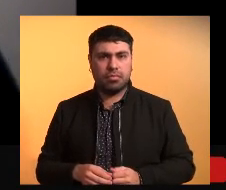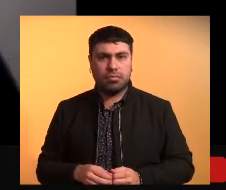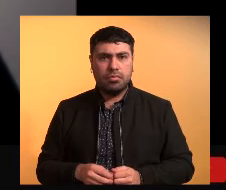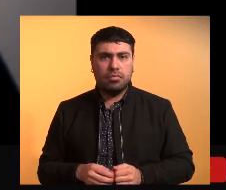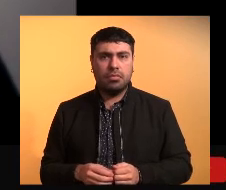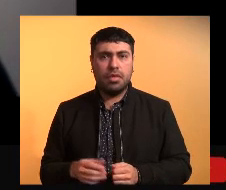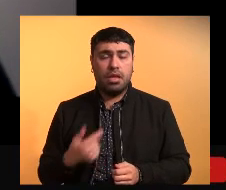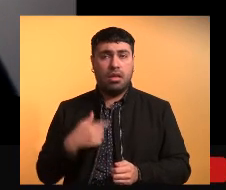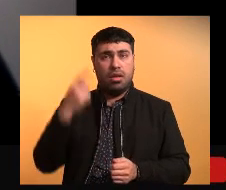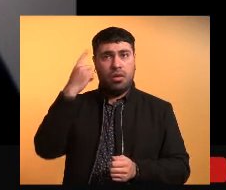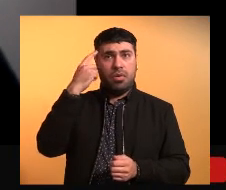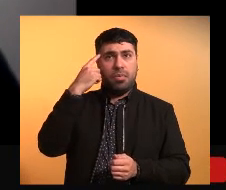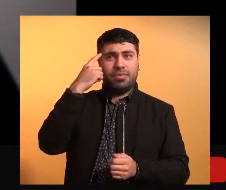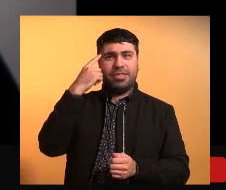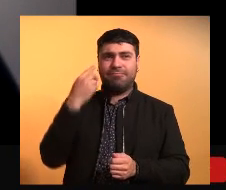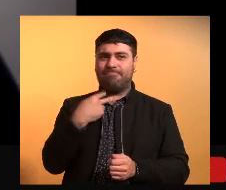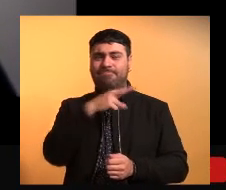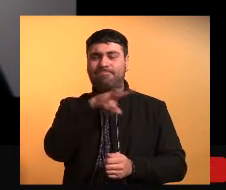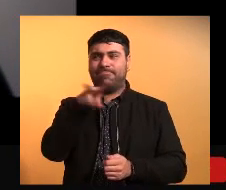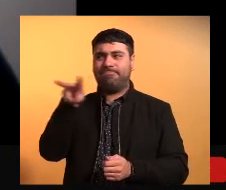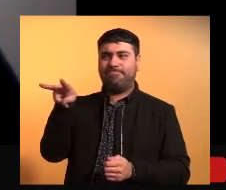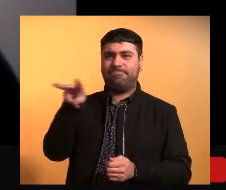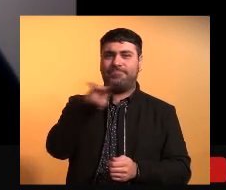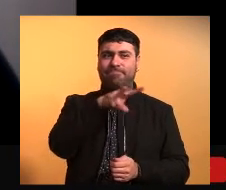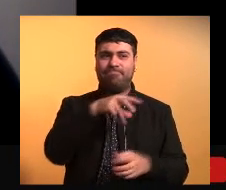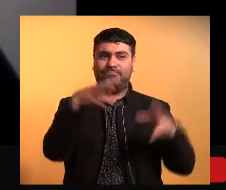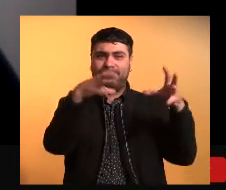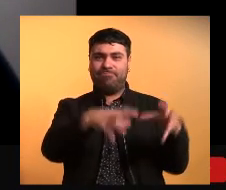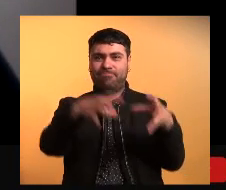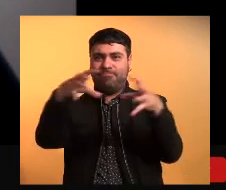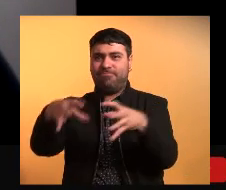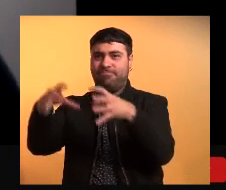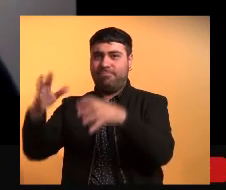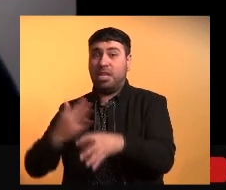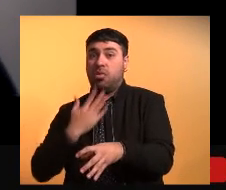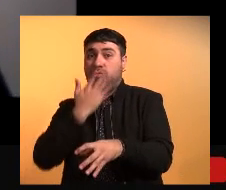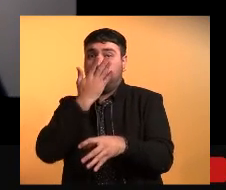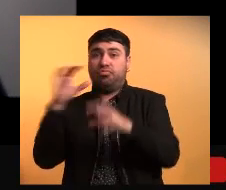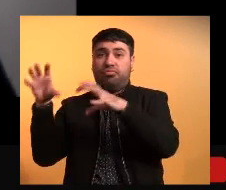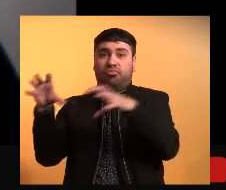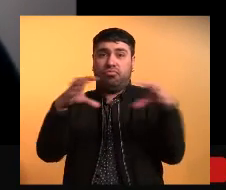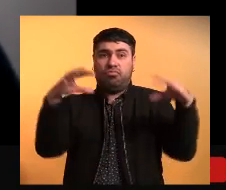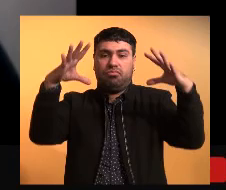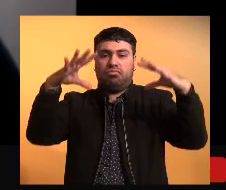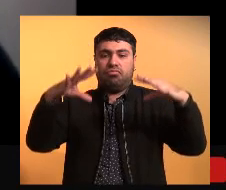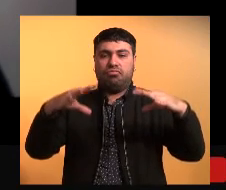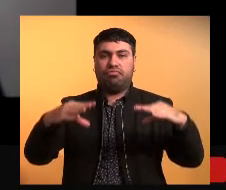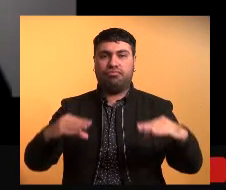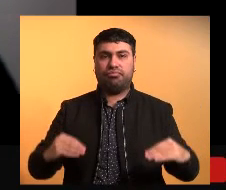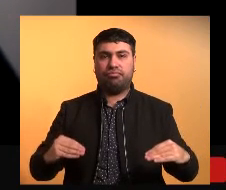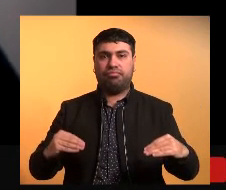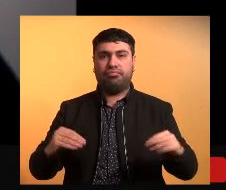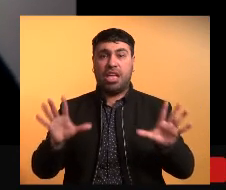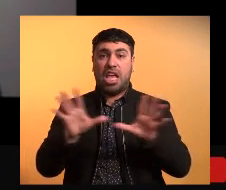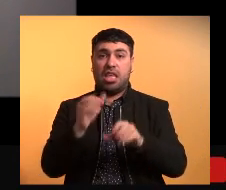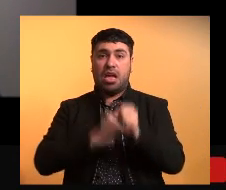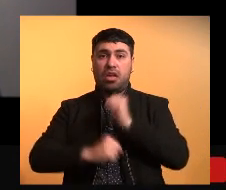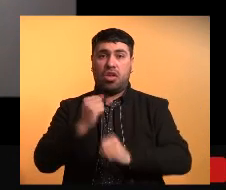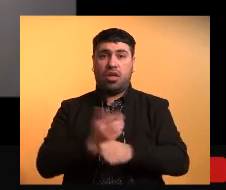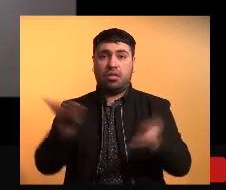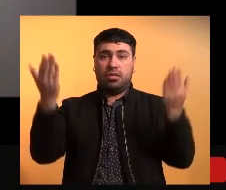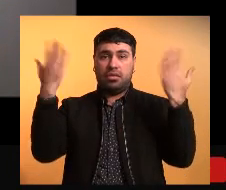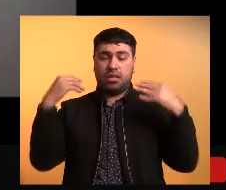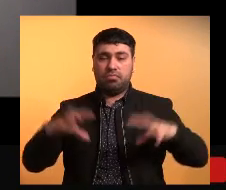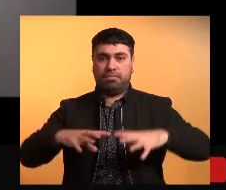año para nosotros fue que había menos hielo en la zona donde vamos usualmente. O sea, sí se podía contrastar lo de los 2 o 3 años anteriores a